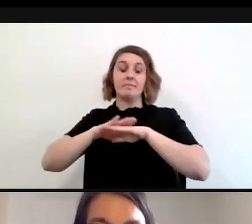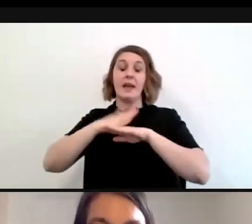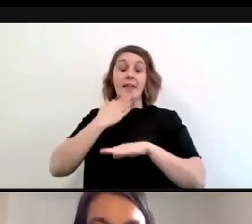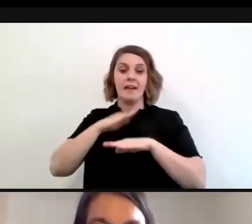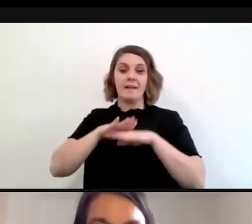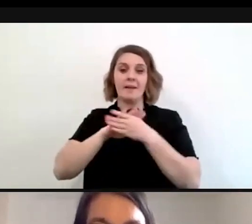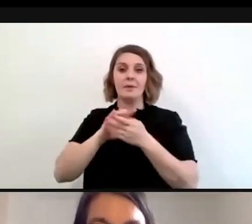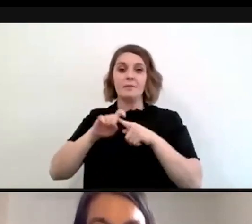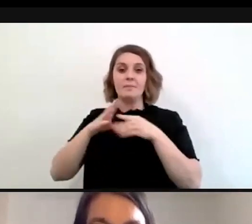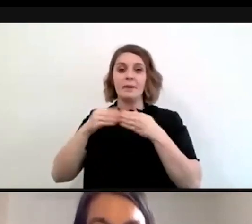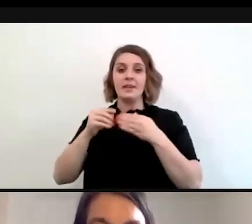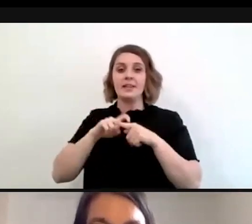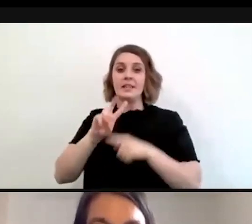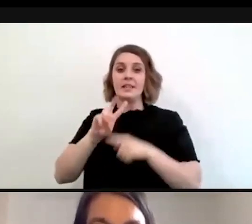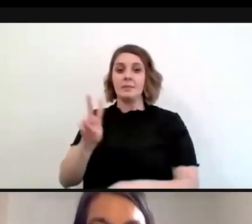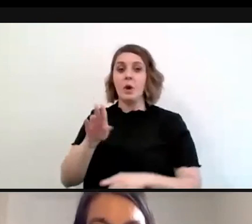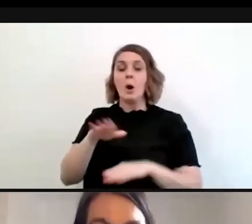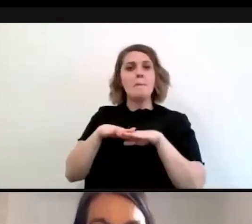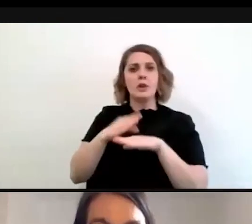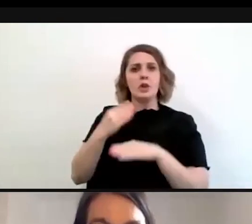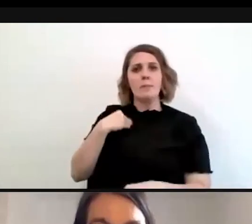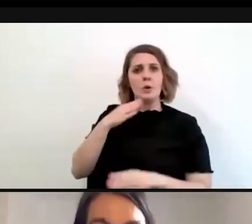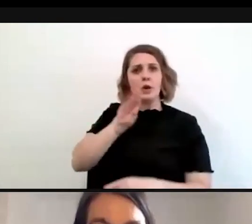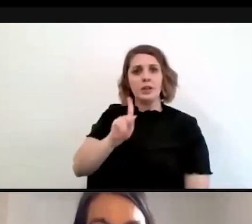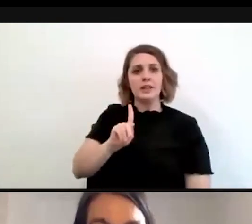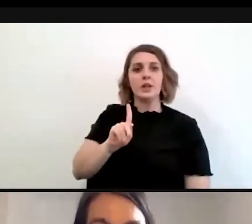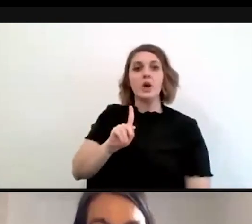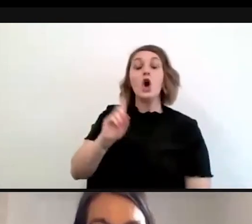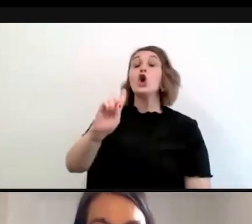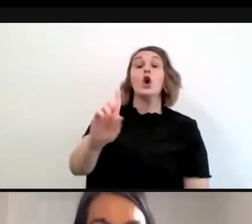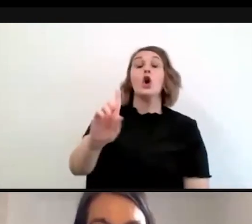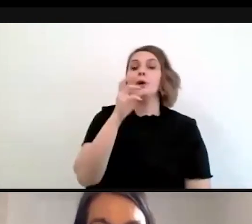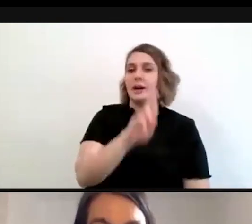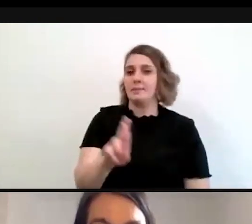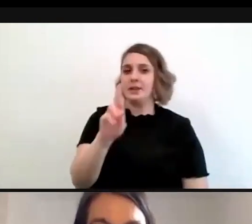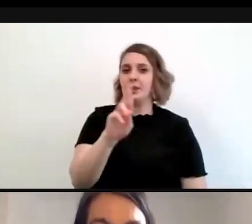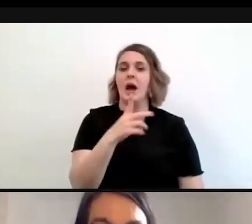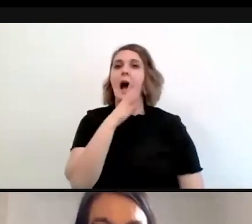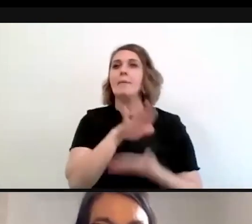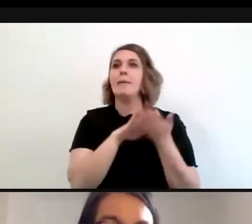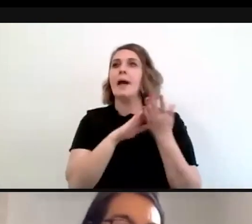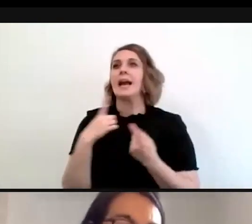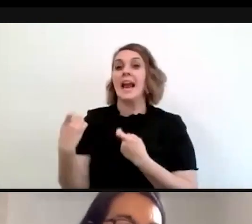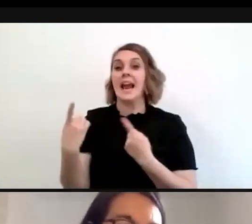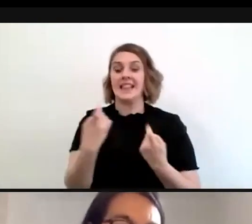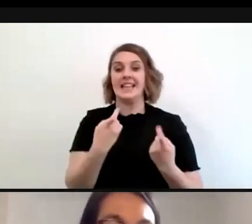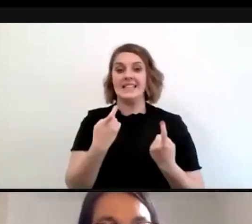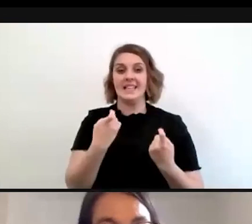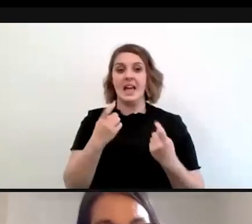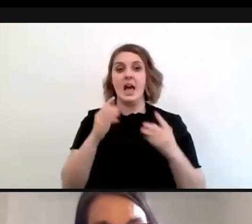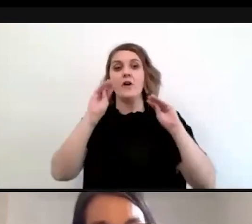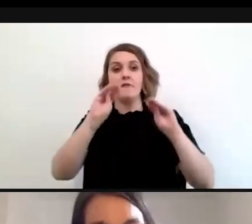Perfecto, perdón, es que no he entendido la pregunta. No lo has entendido, no, simplemente hablaba de la necesidad de